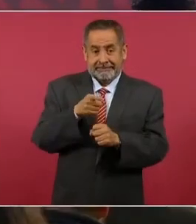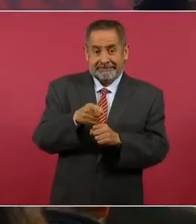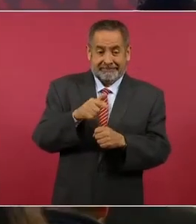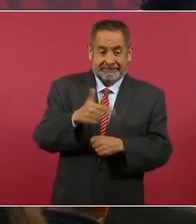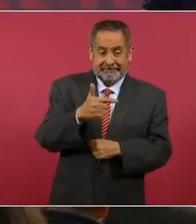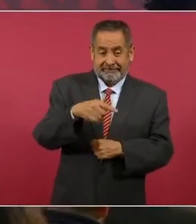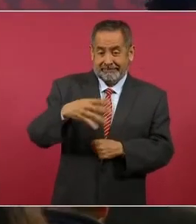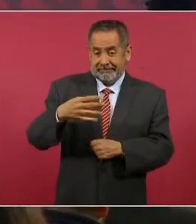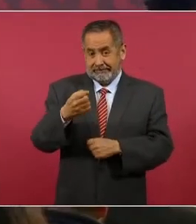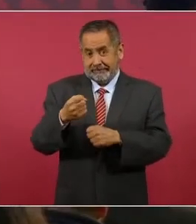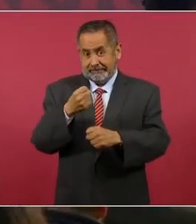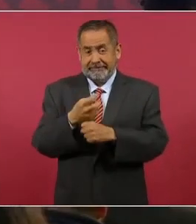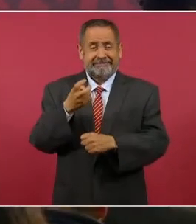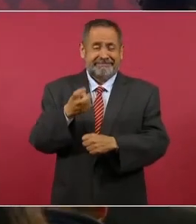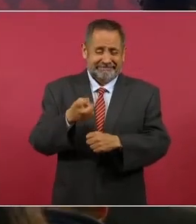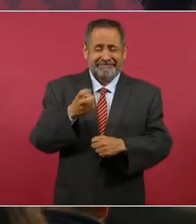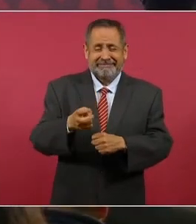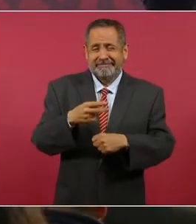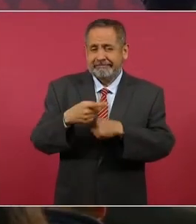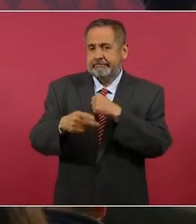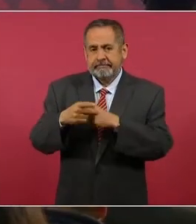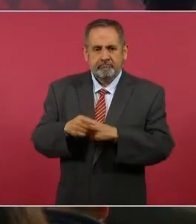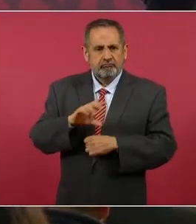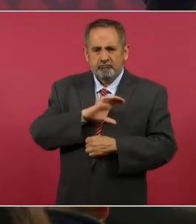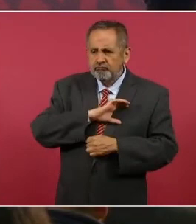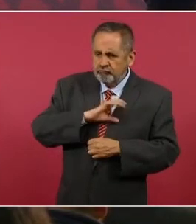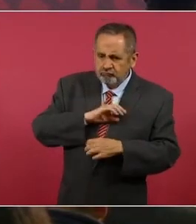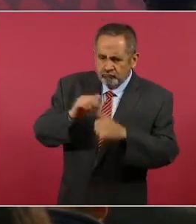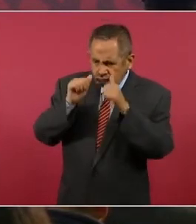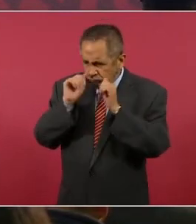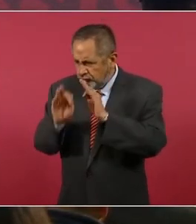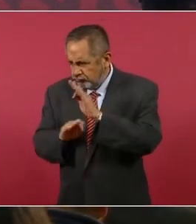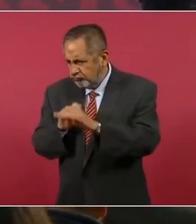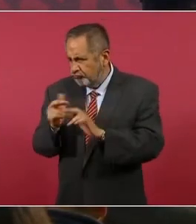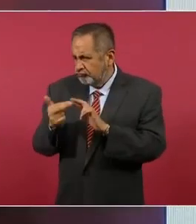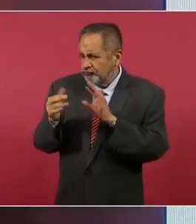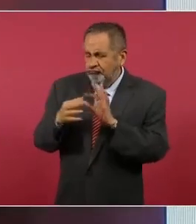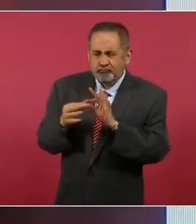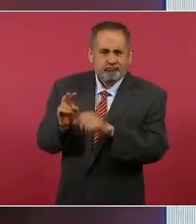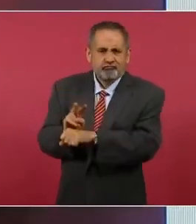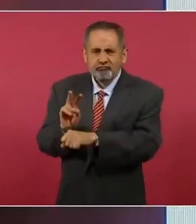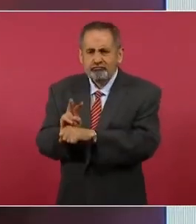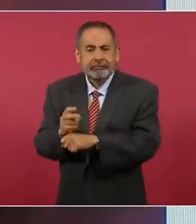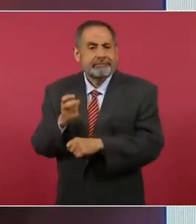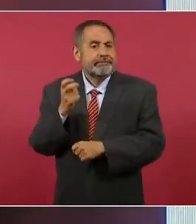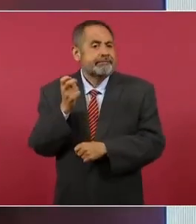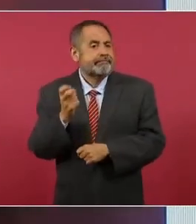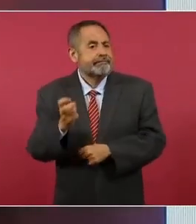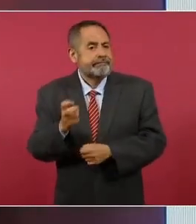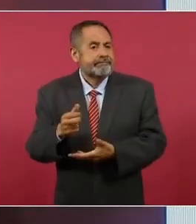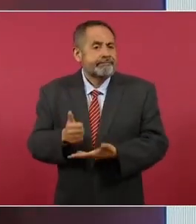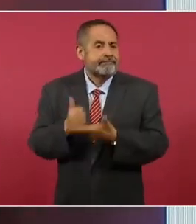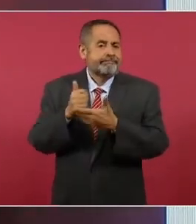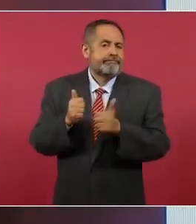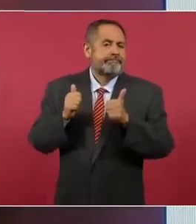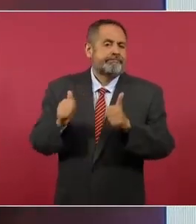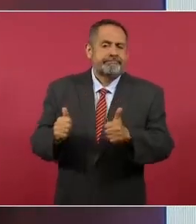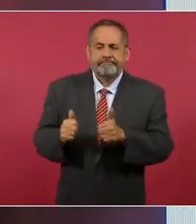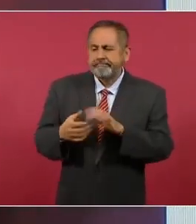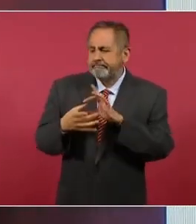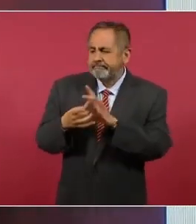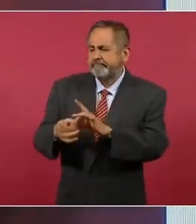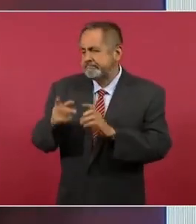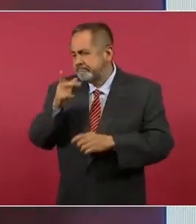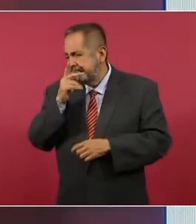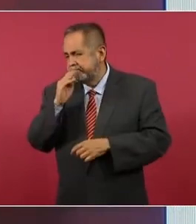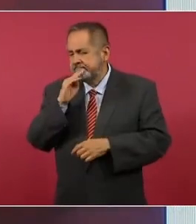los 12 a los 14 años. Y el vínculo cercano con las personas más significativas en la familia, madre